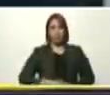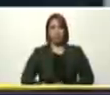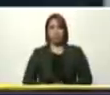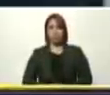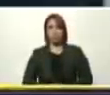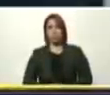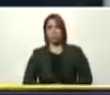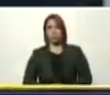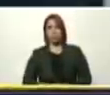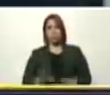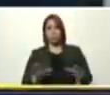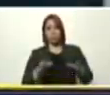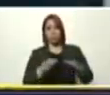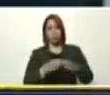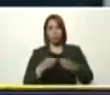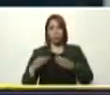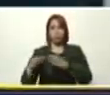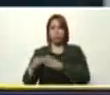Son un conjunto de